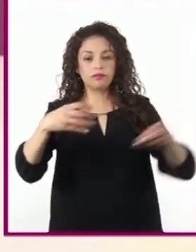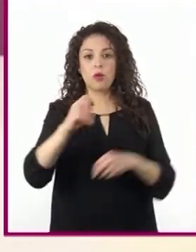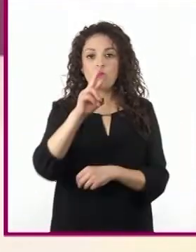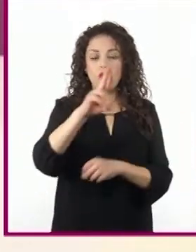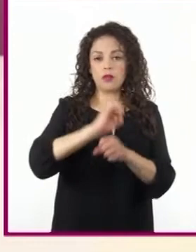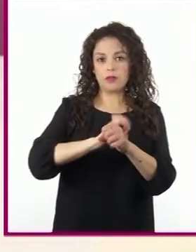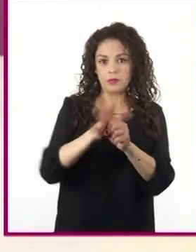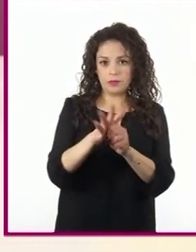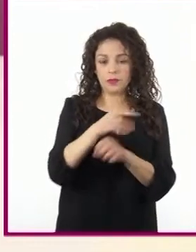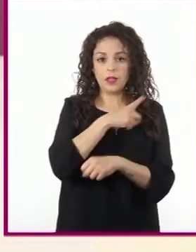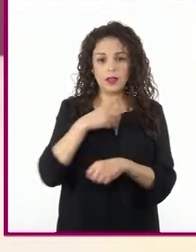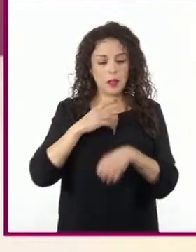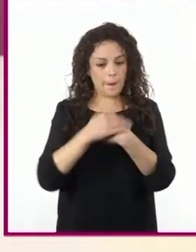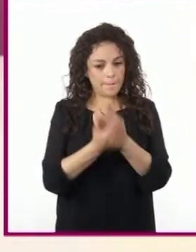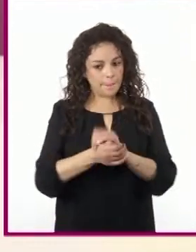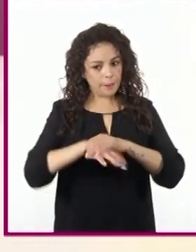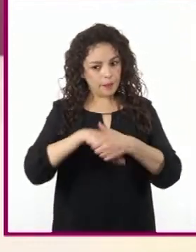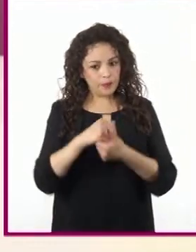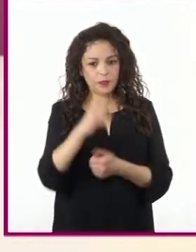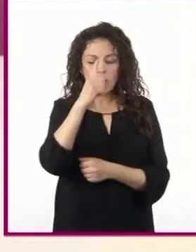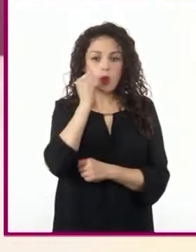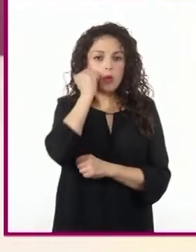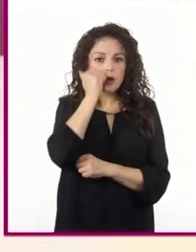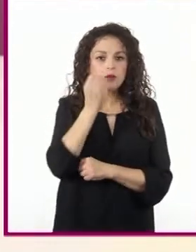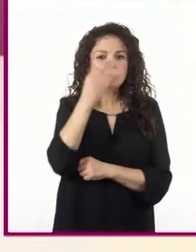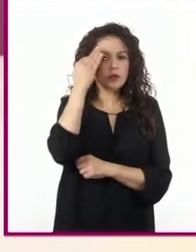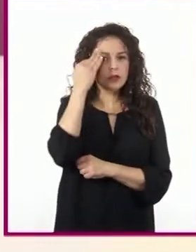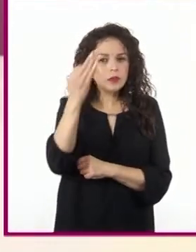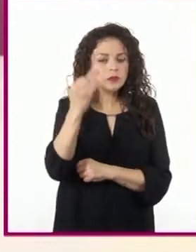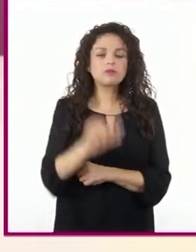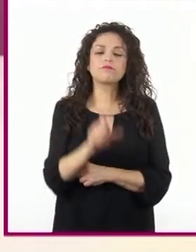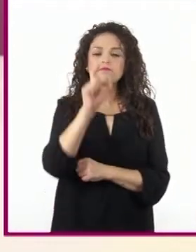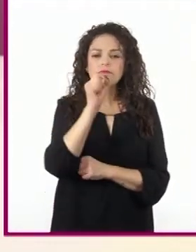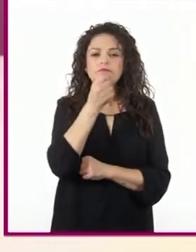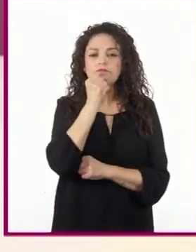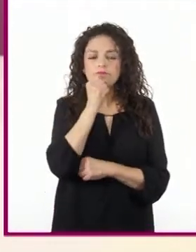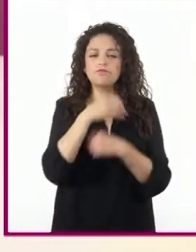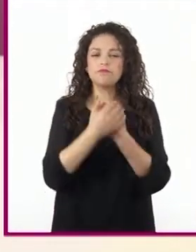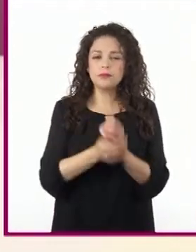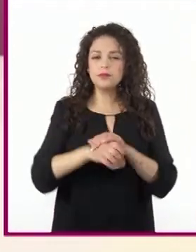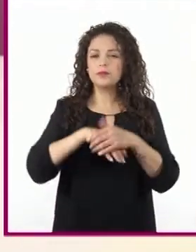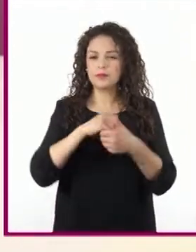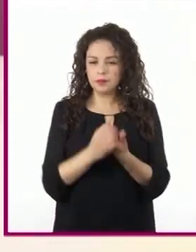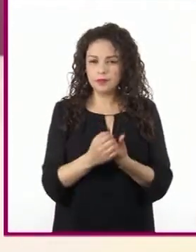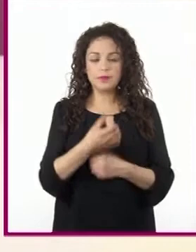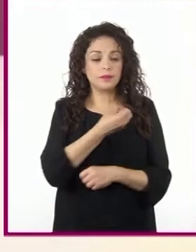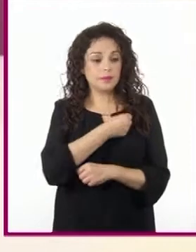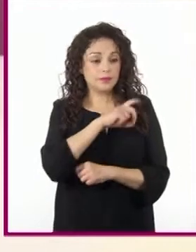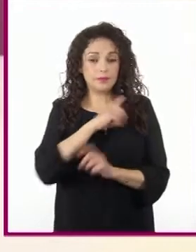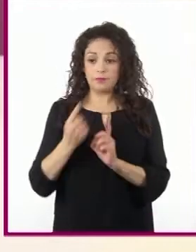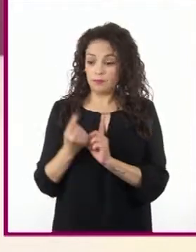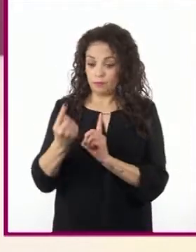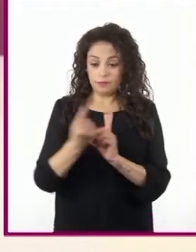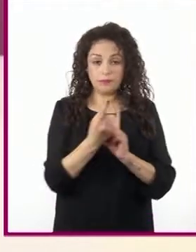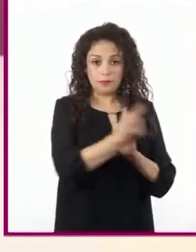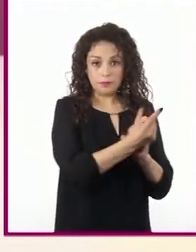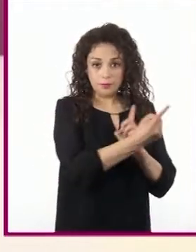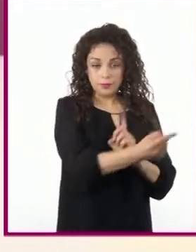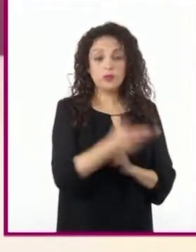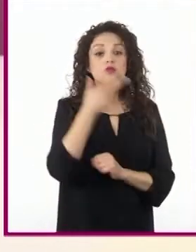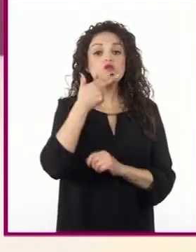sus manos con agua y jabón por lo menos durante 20 segundos. Conserven la sana distancia. Usen el